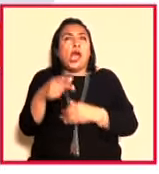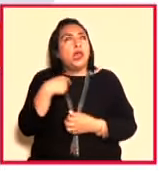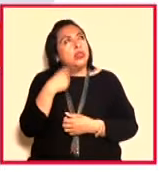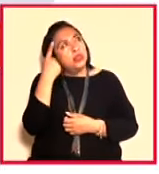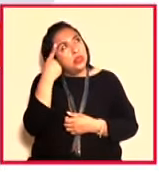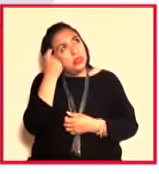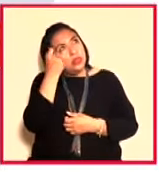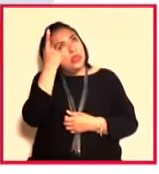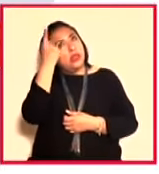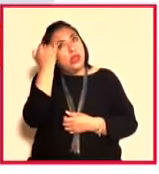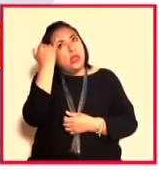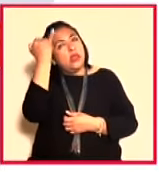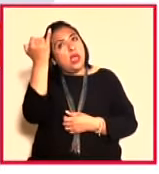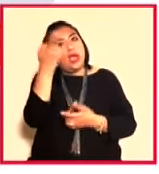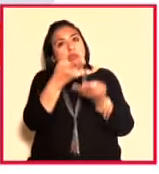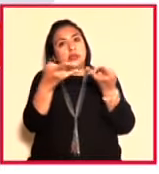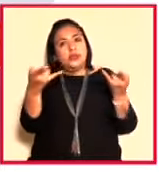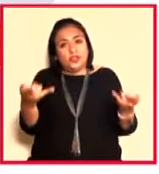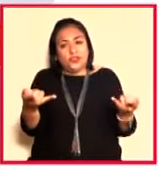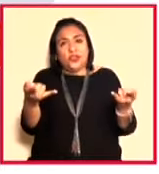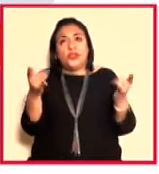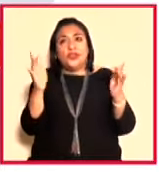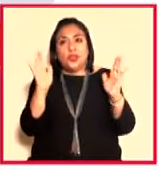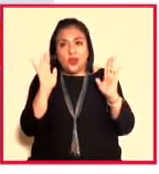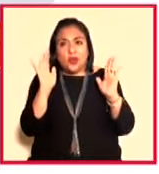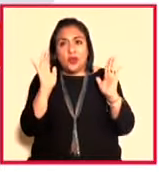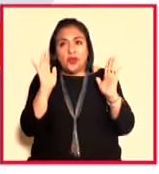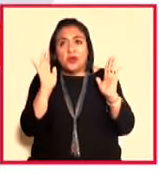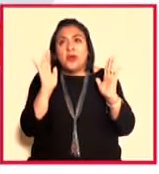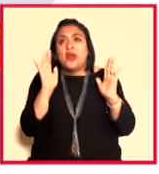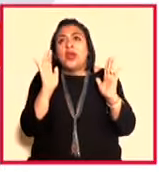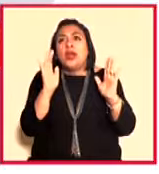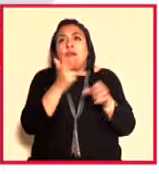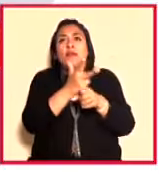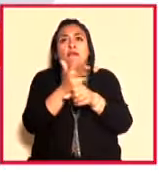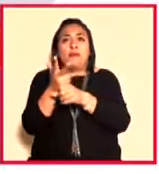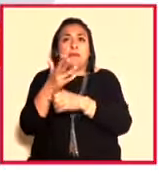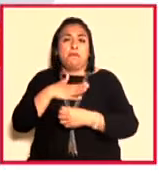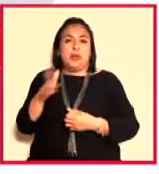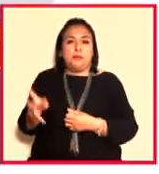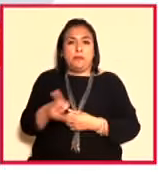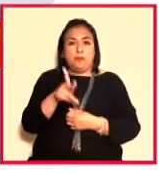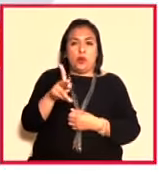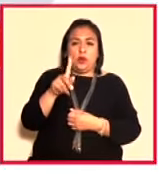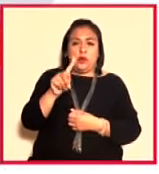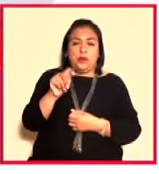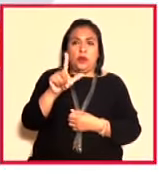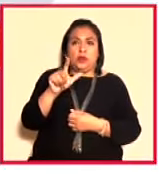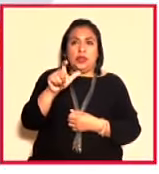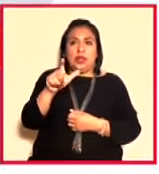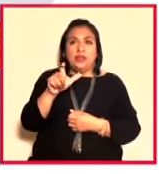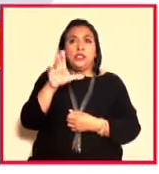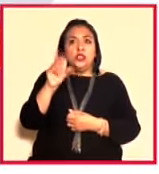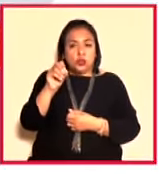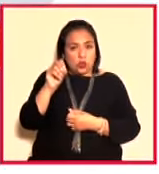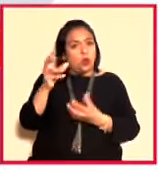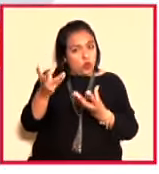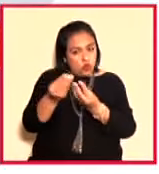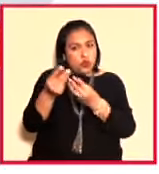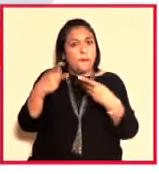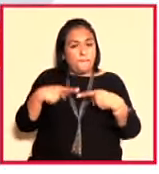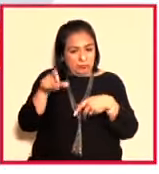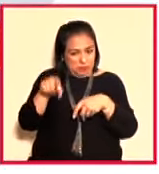que la hago en, toda se filma en mi pueblo, en Tlaliscoyan, y la hago con gente de ahí. Y